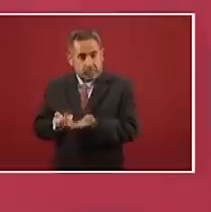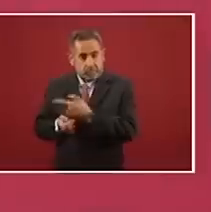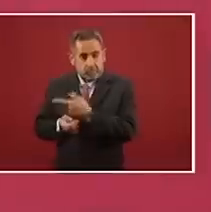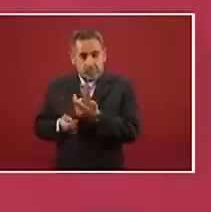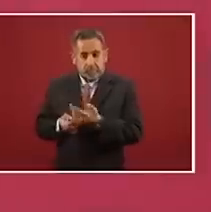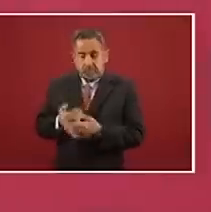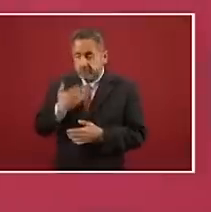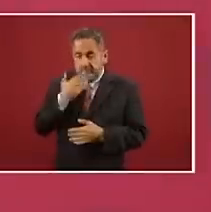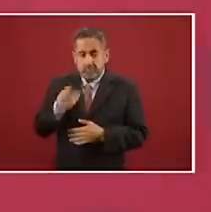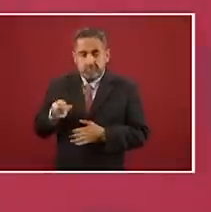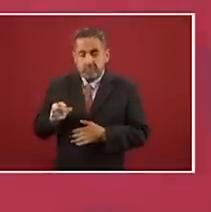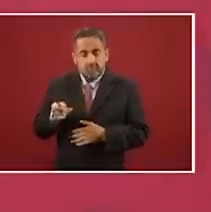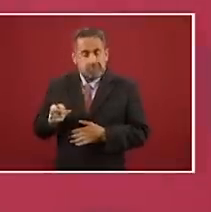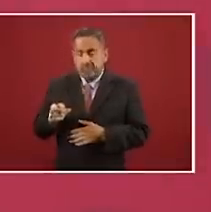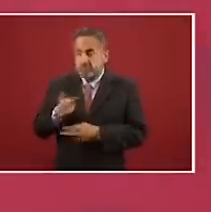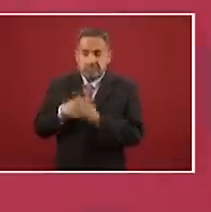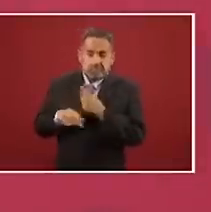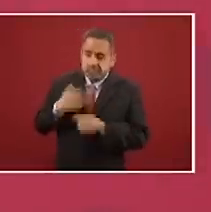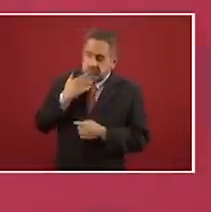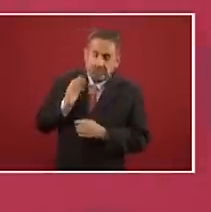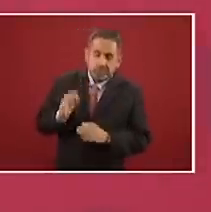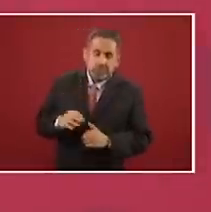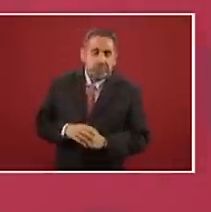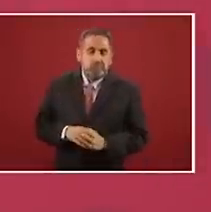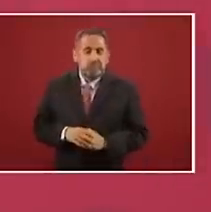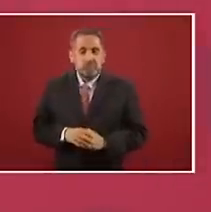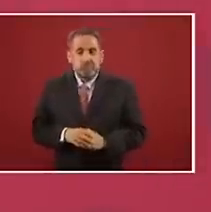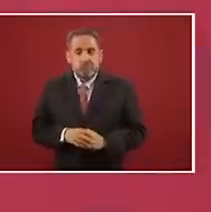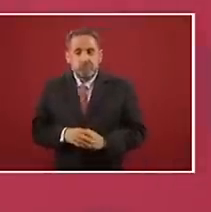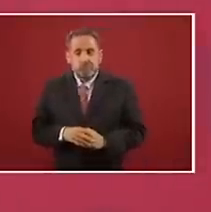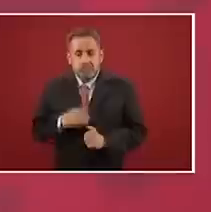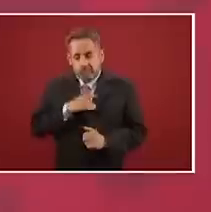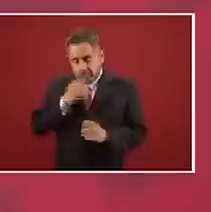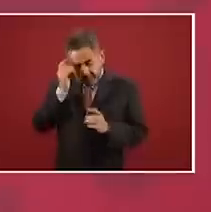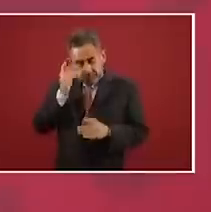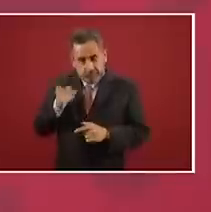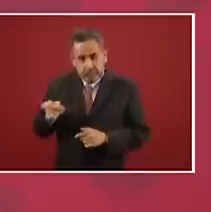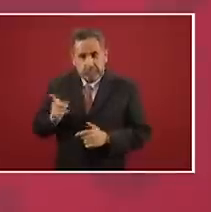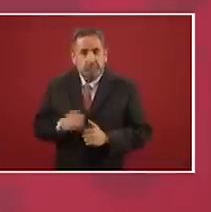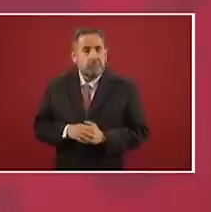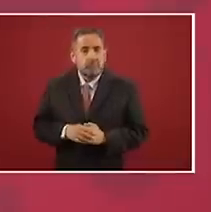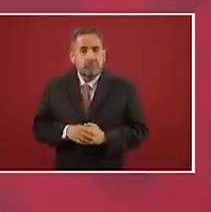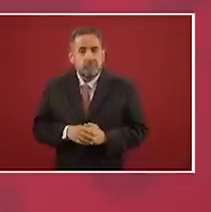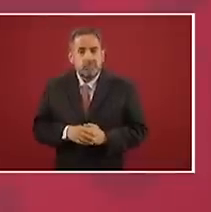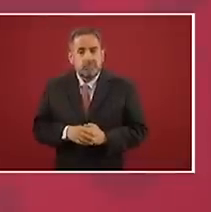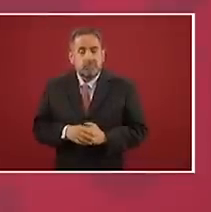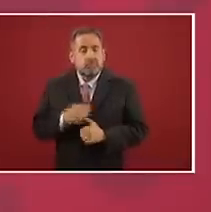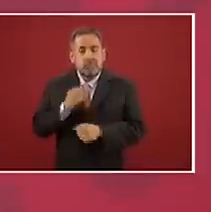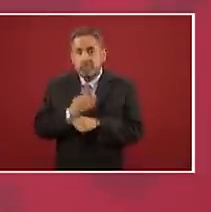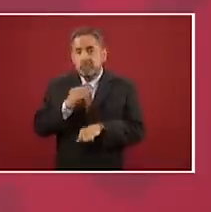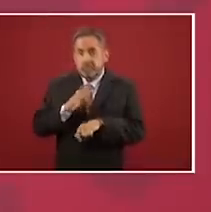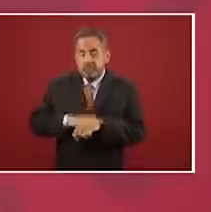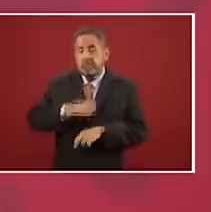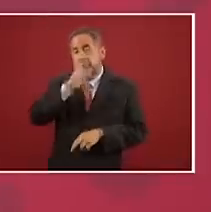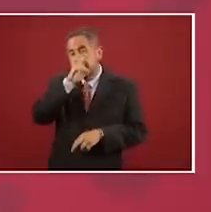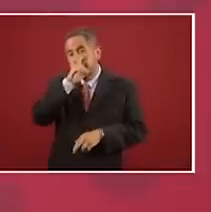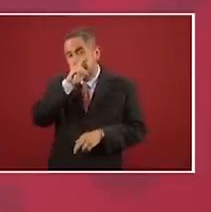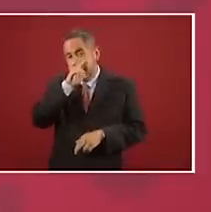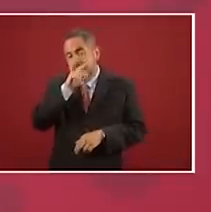no me está generando dolores de cabeza. Lo que más me está preocupando,